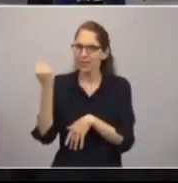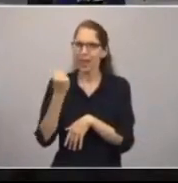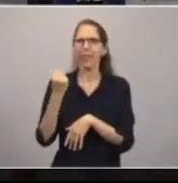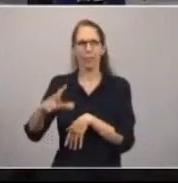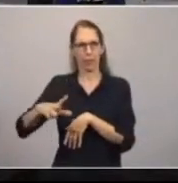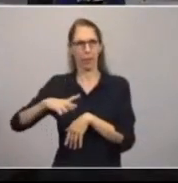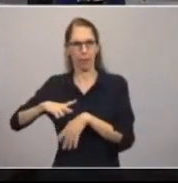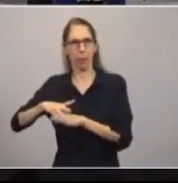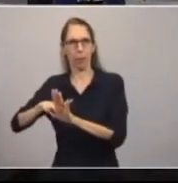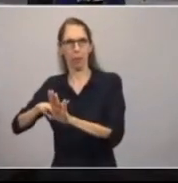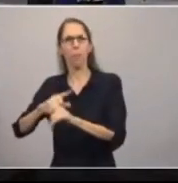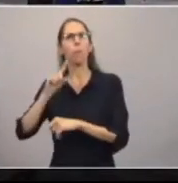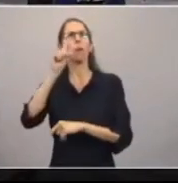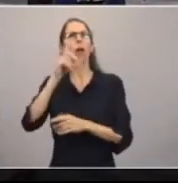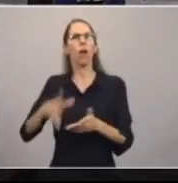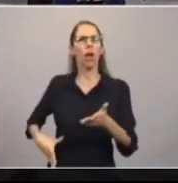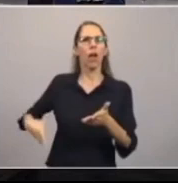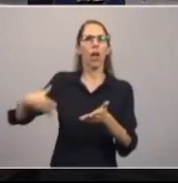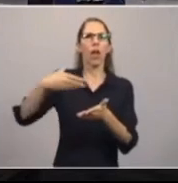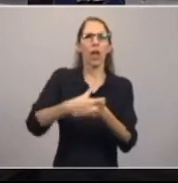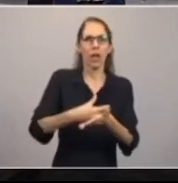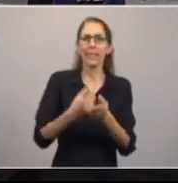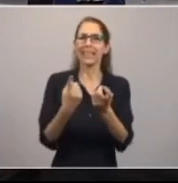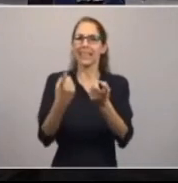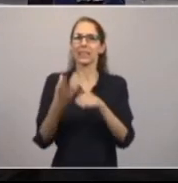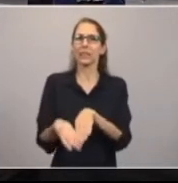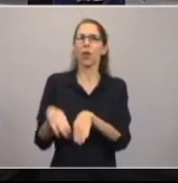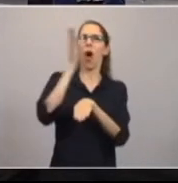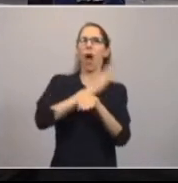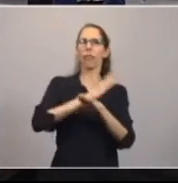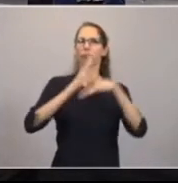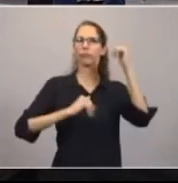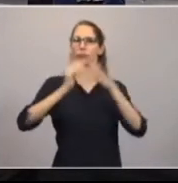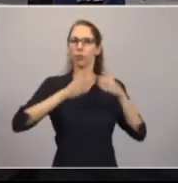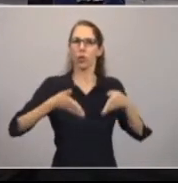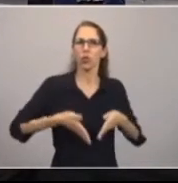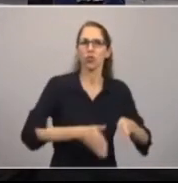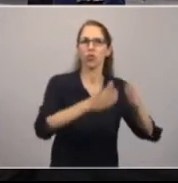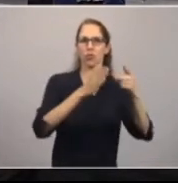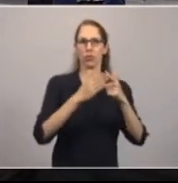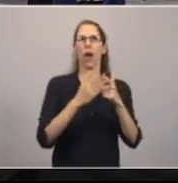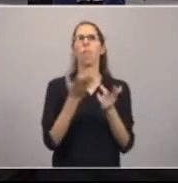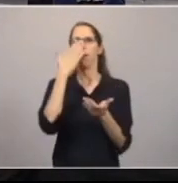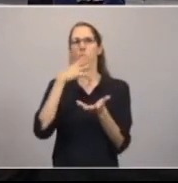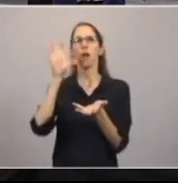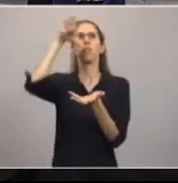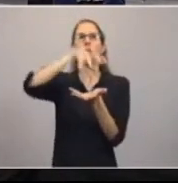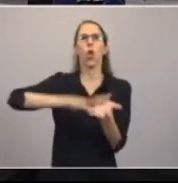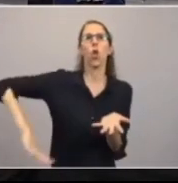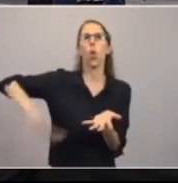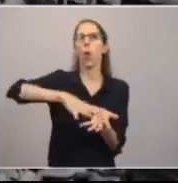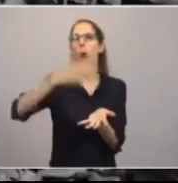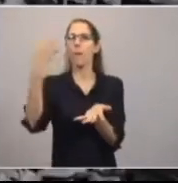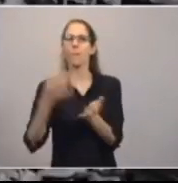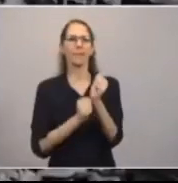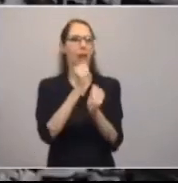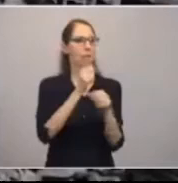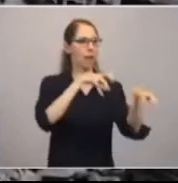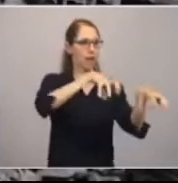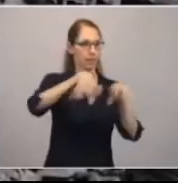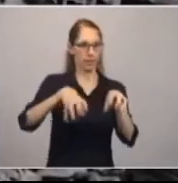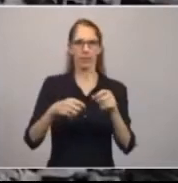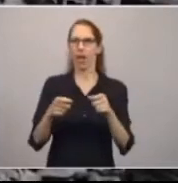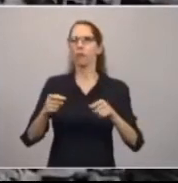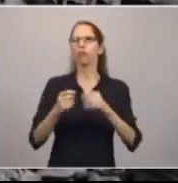ruta, después tiene que estar el parque industrial, después tienen que estar los generadores eléctricos, después tiene que estar la escuela técnica o